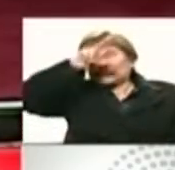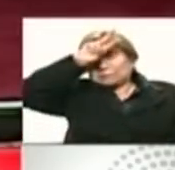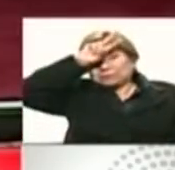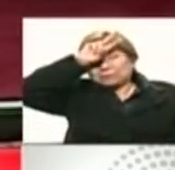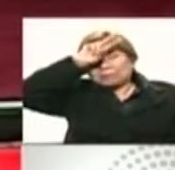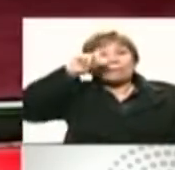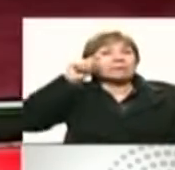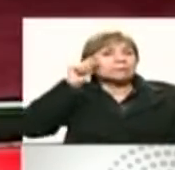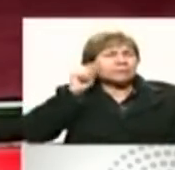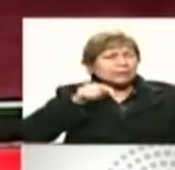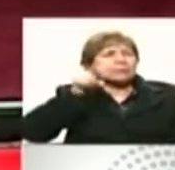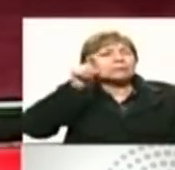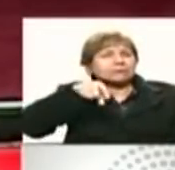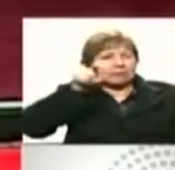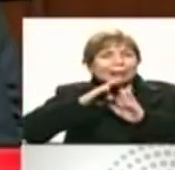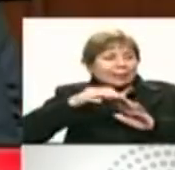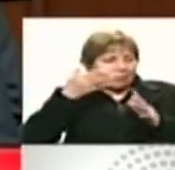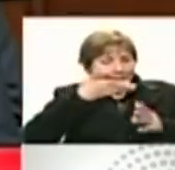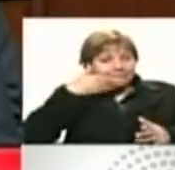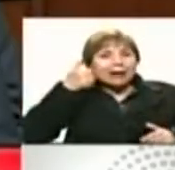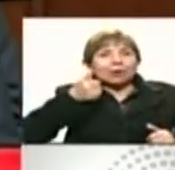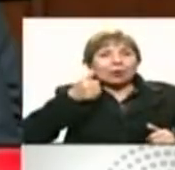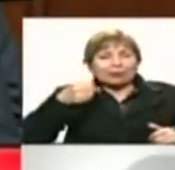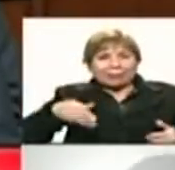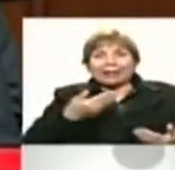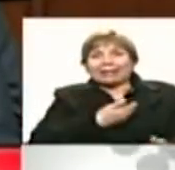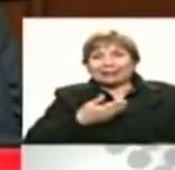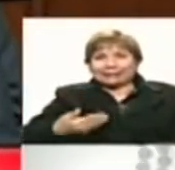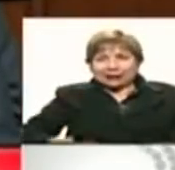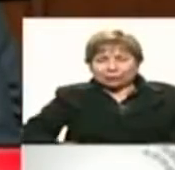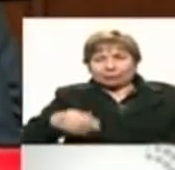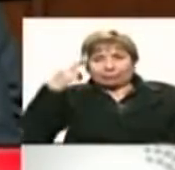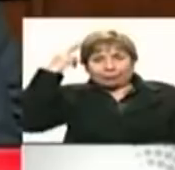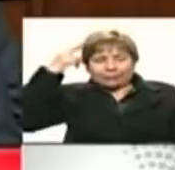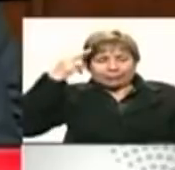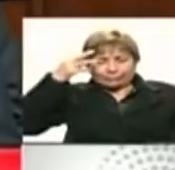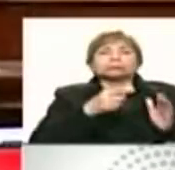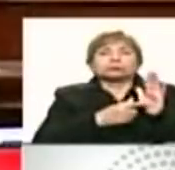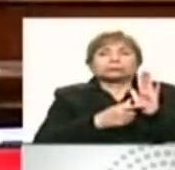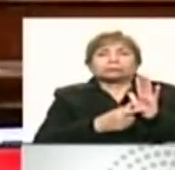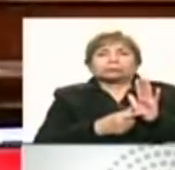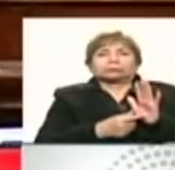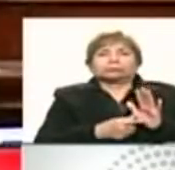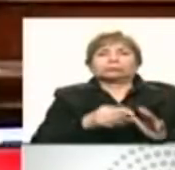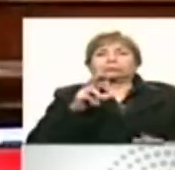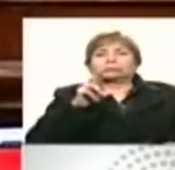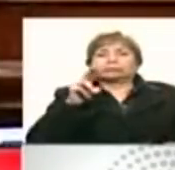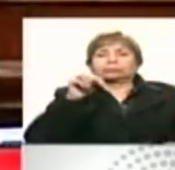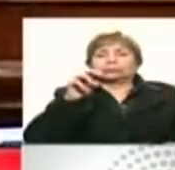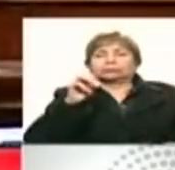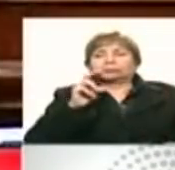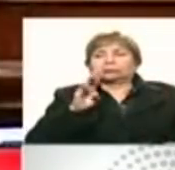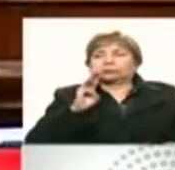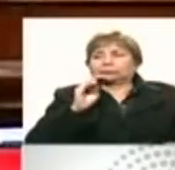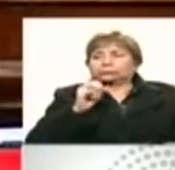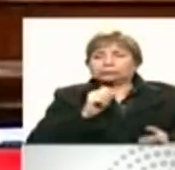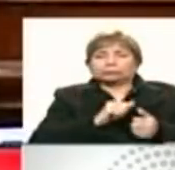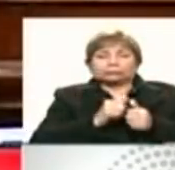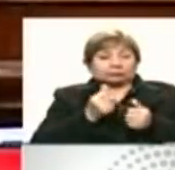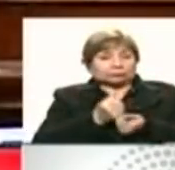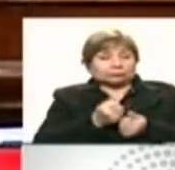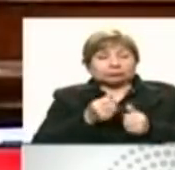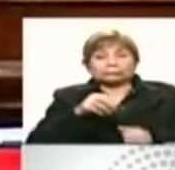Que el propio Bellido, por ejemplo, podría votar por la confianza a sí mismo. Puede votar por sí mismo, es